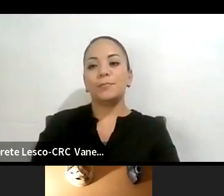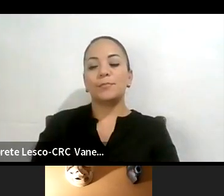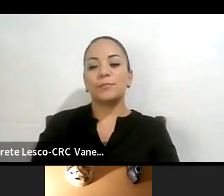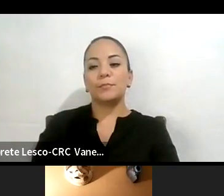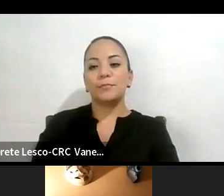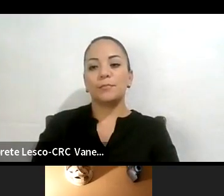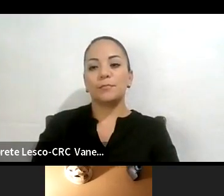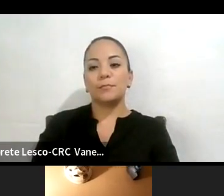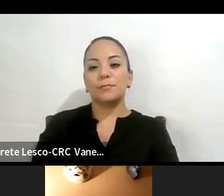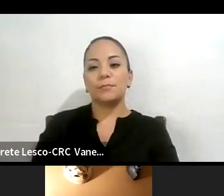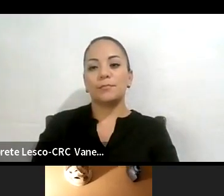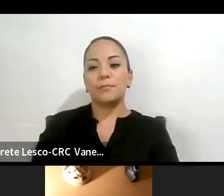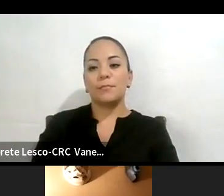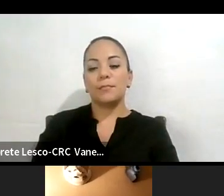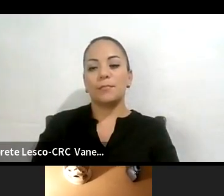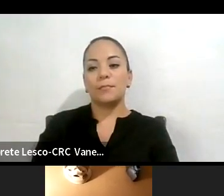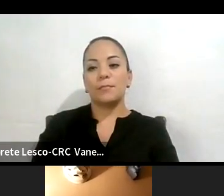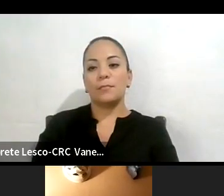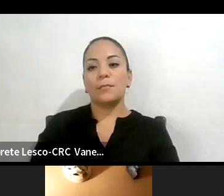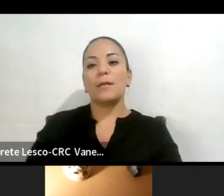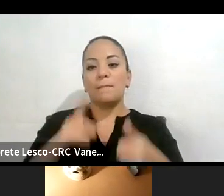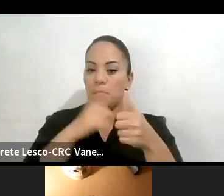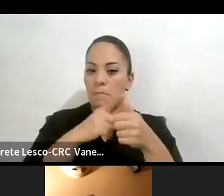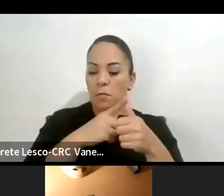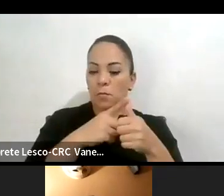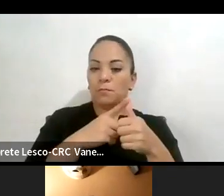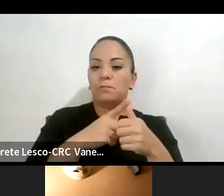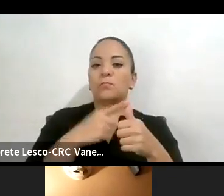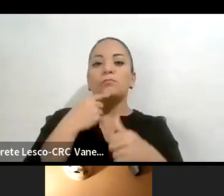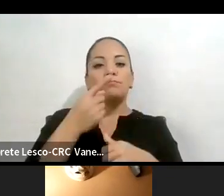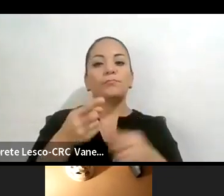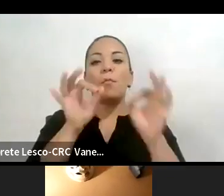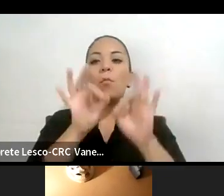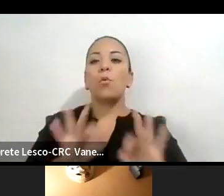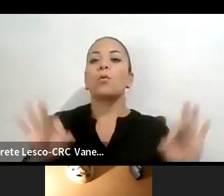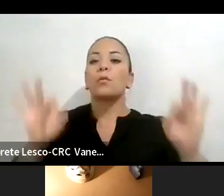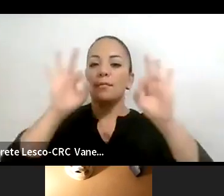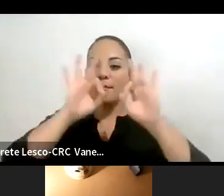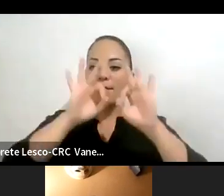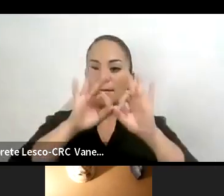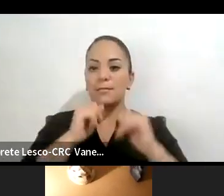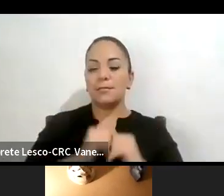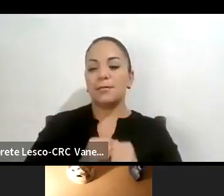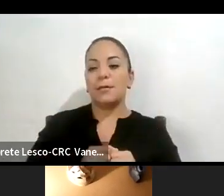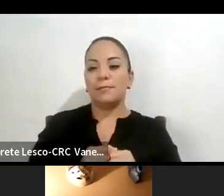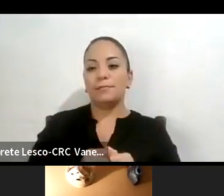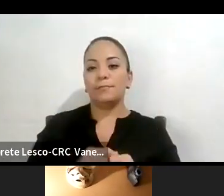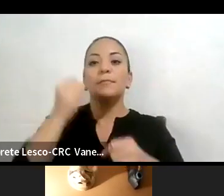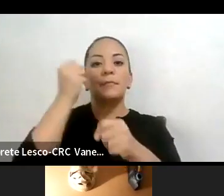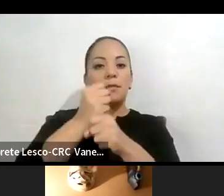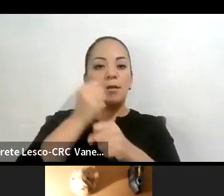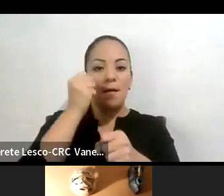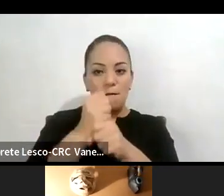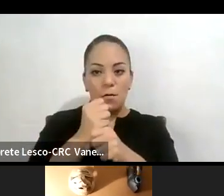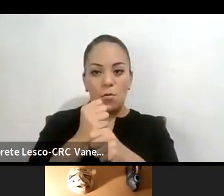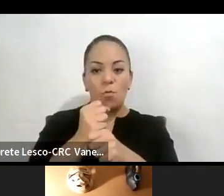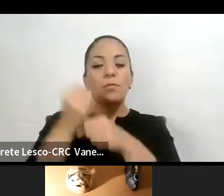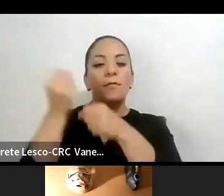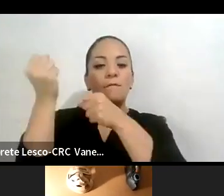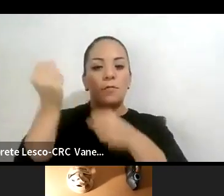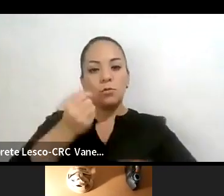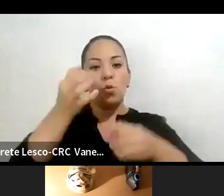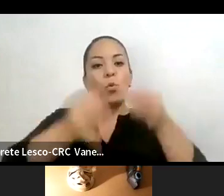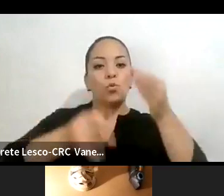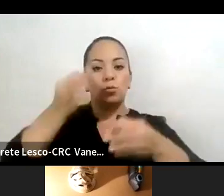Bueno, por un lado quisiera resaltar la importancia de la labor que realiza la Fundación Justicia y